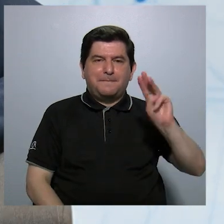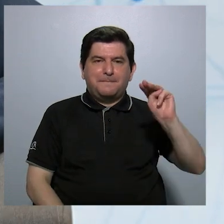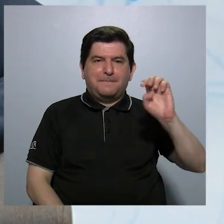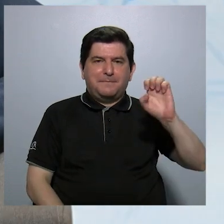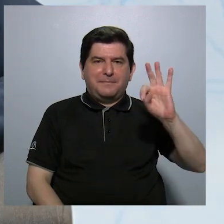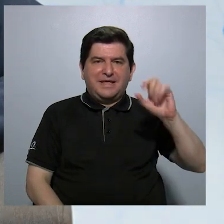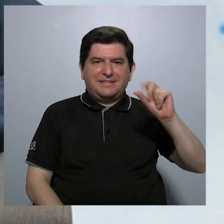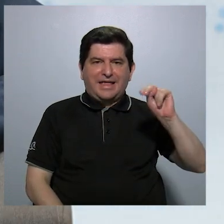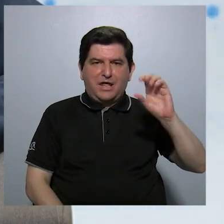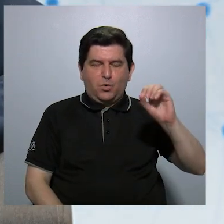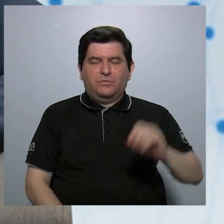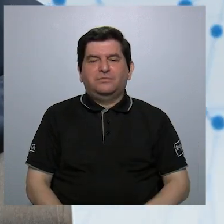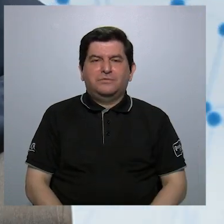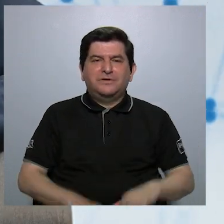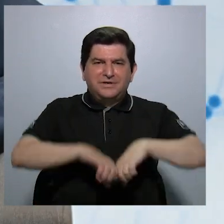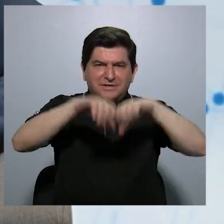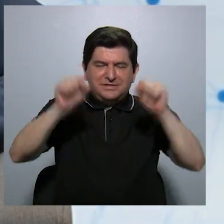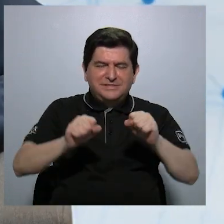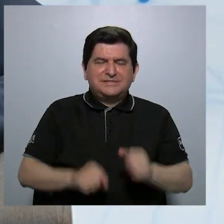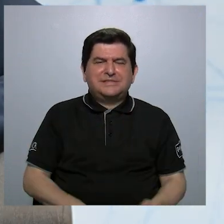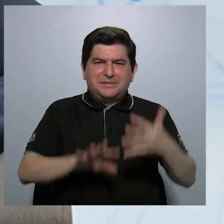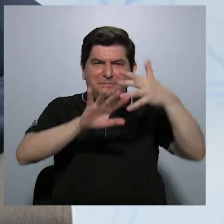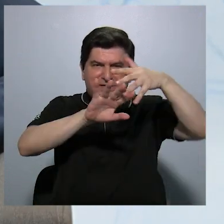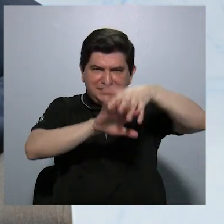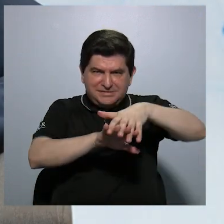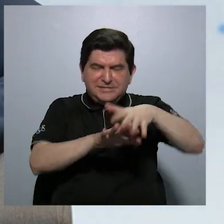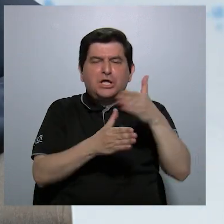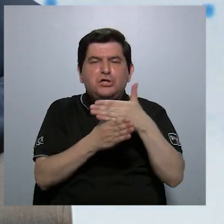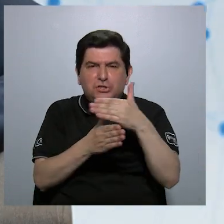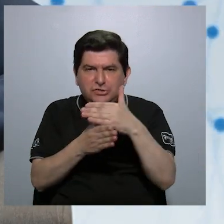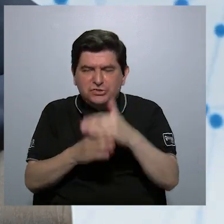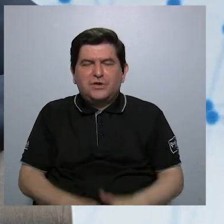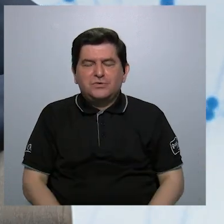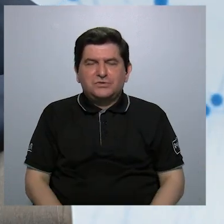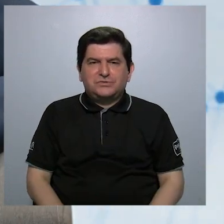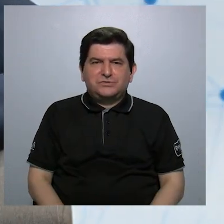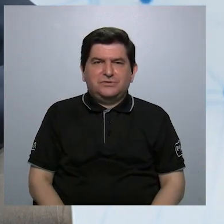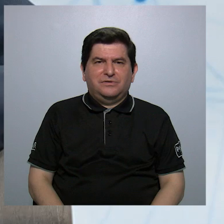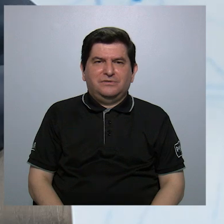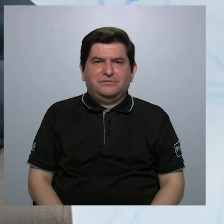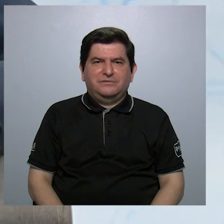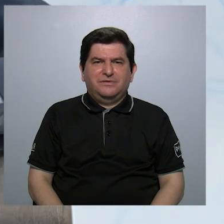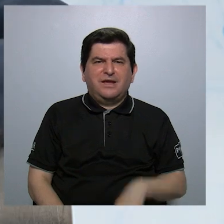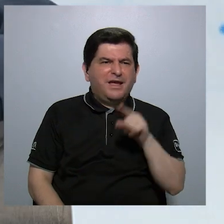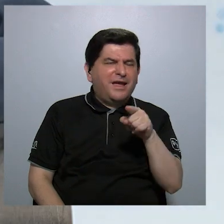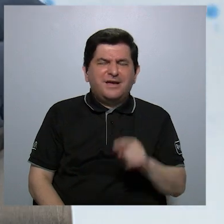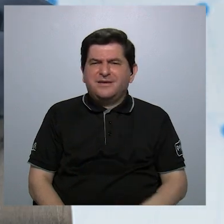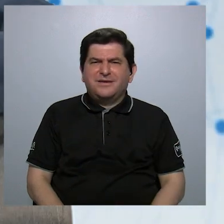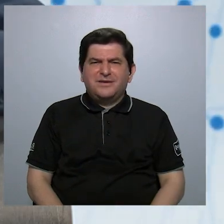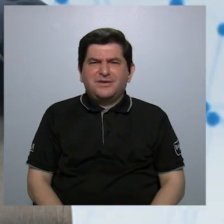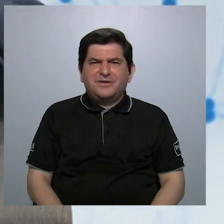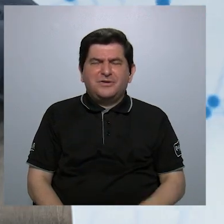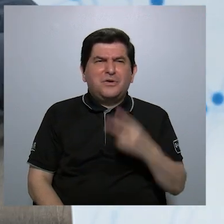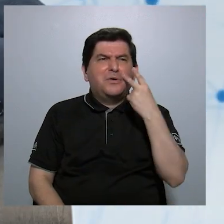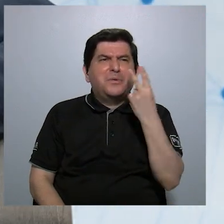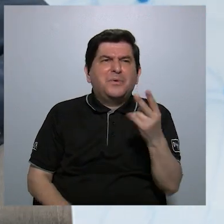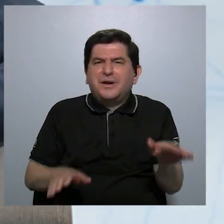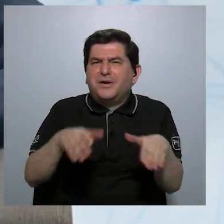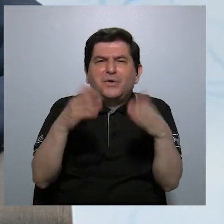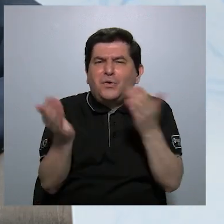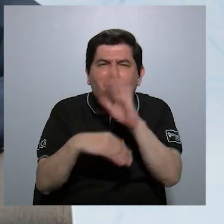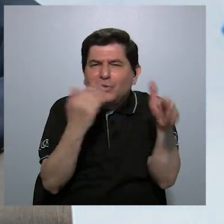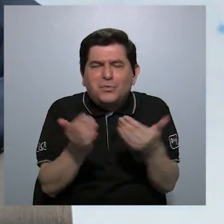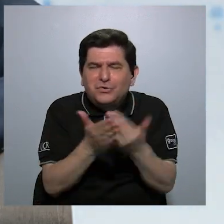metano. Todo lo que tiene que ver con sistemas de integración, distribución, el dispensado, ¿cómo podemos